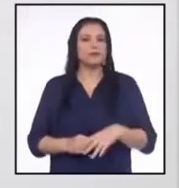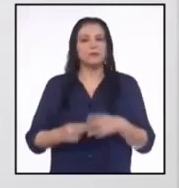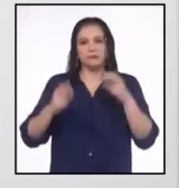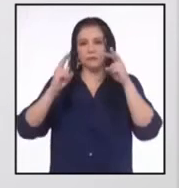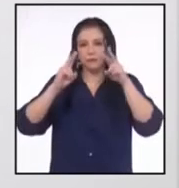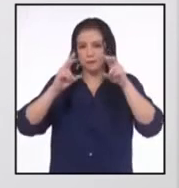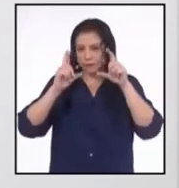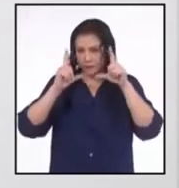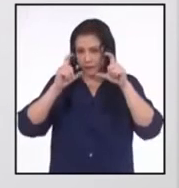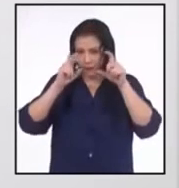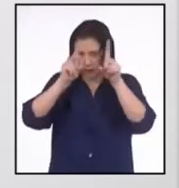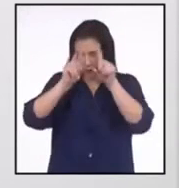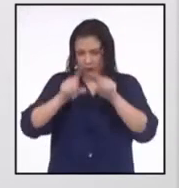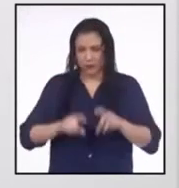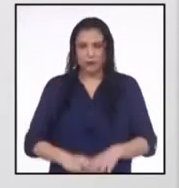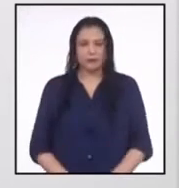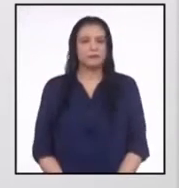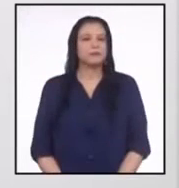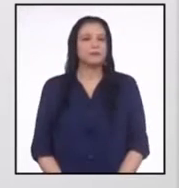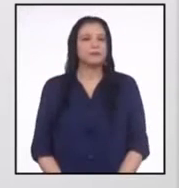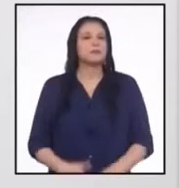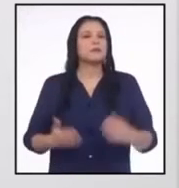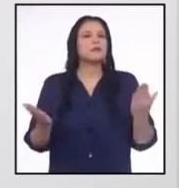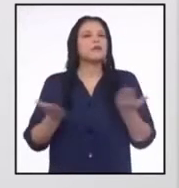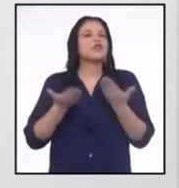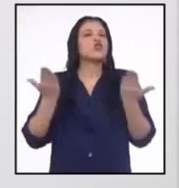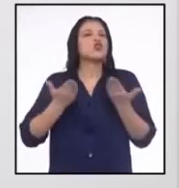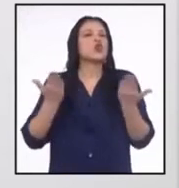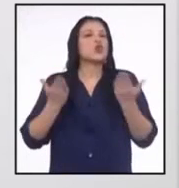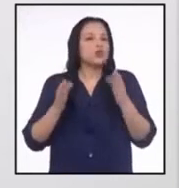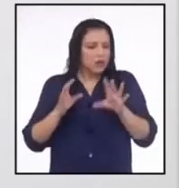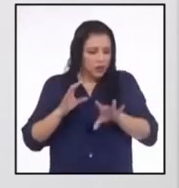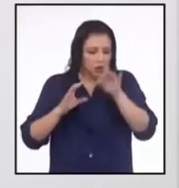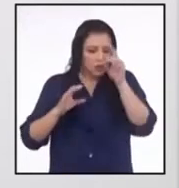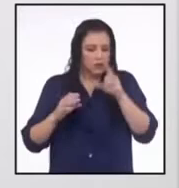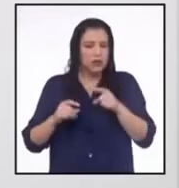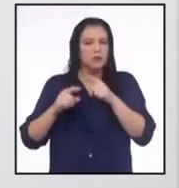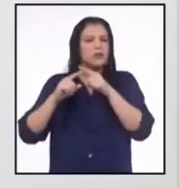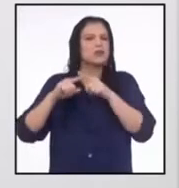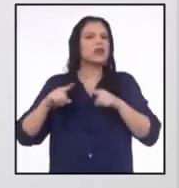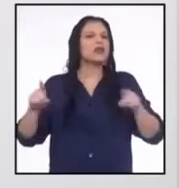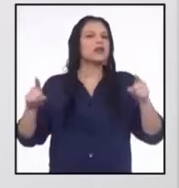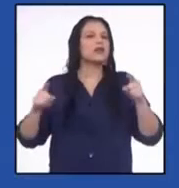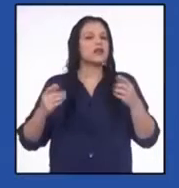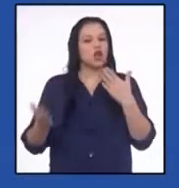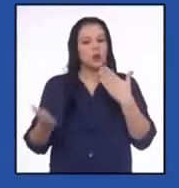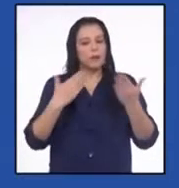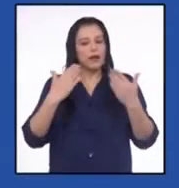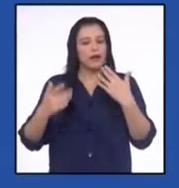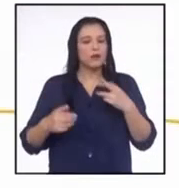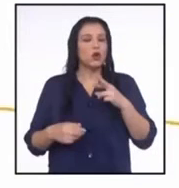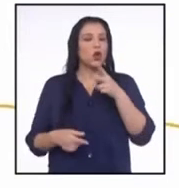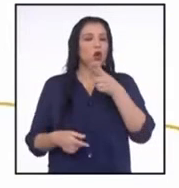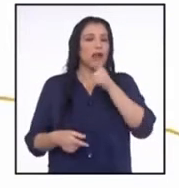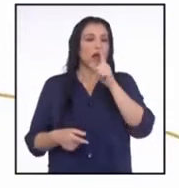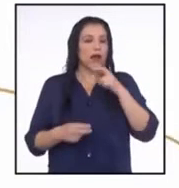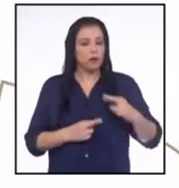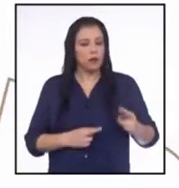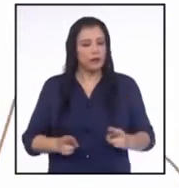la siguiente pregunta. ¿Dónde está ubicado el cable respecto al agua del río?